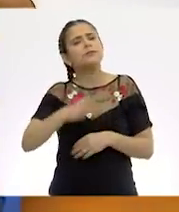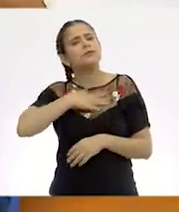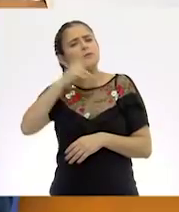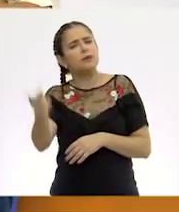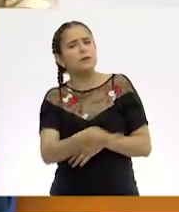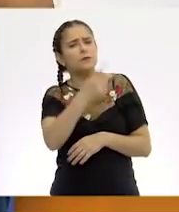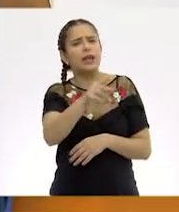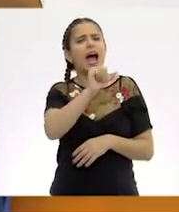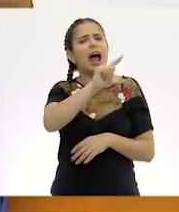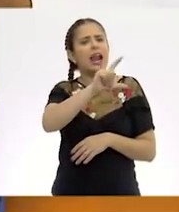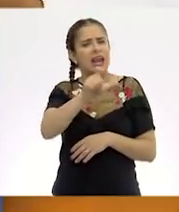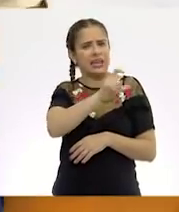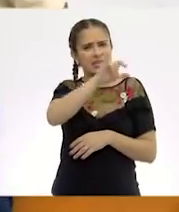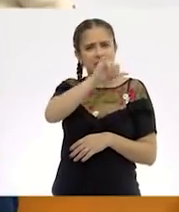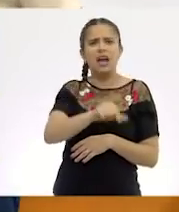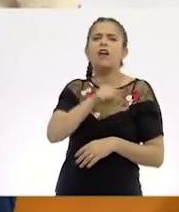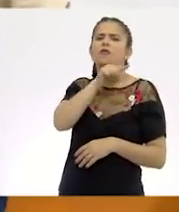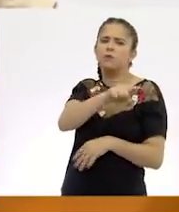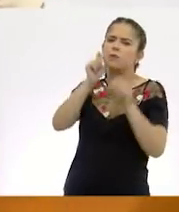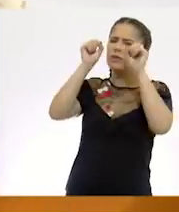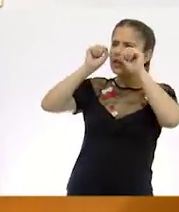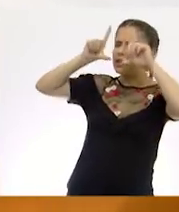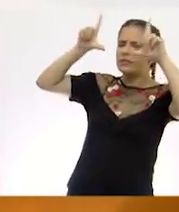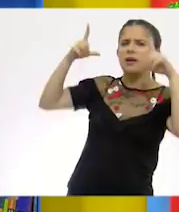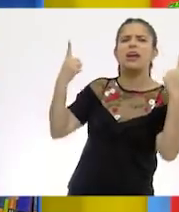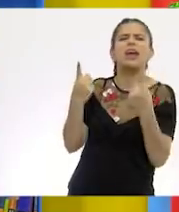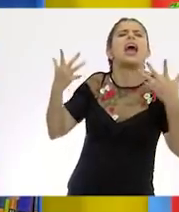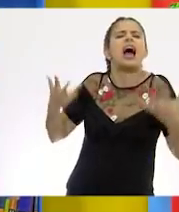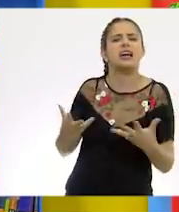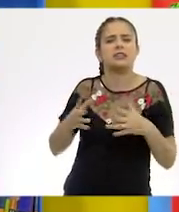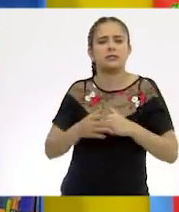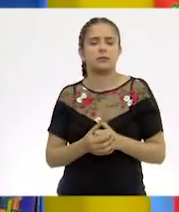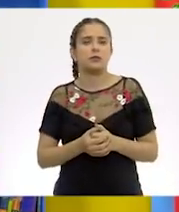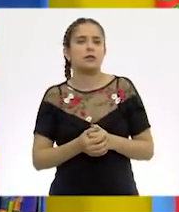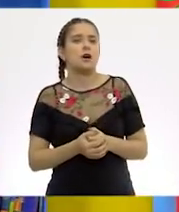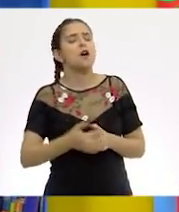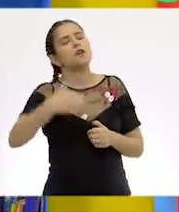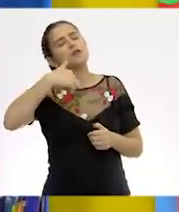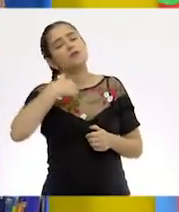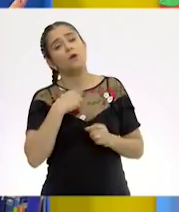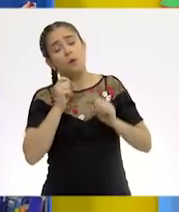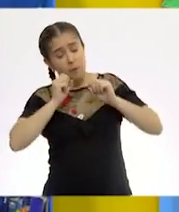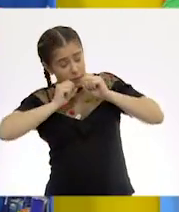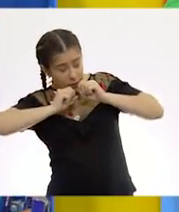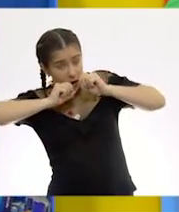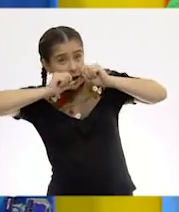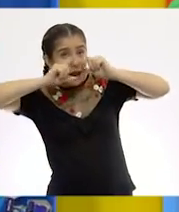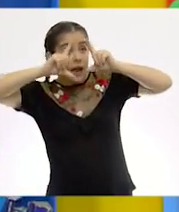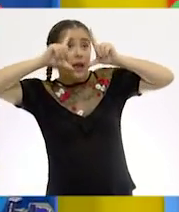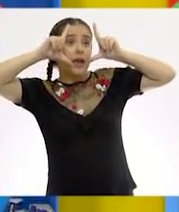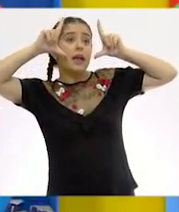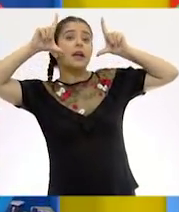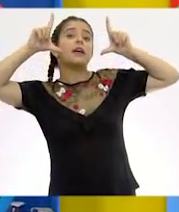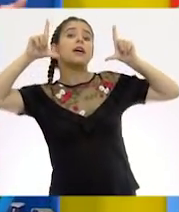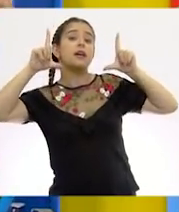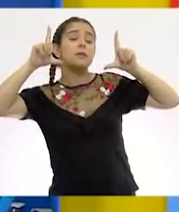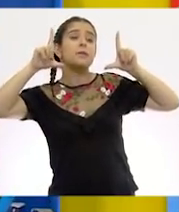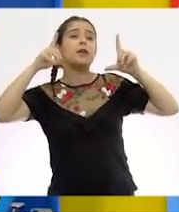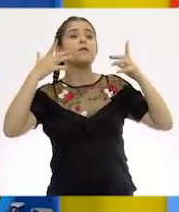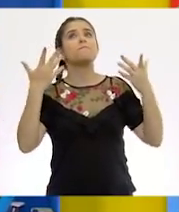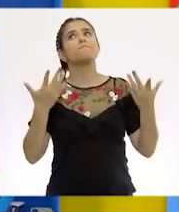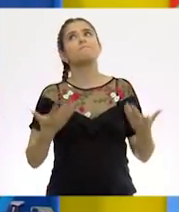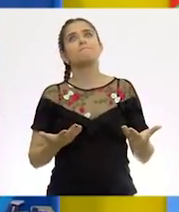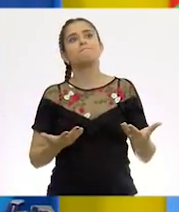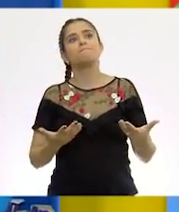¿qué haces tú cuando te levantas? ¿Qué es lo primero que haces? Ay, cuando me levanto,